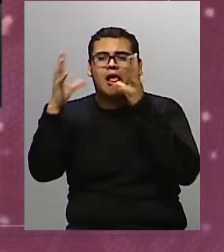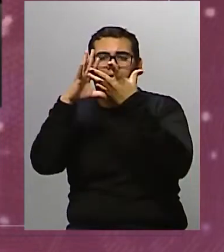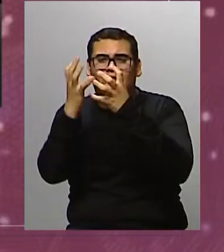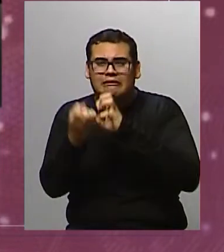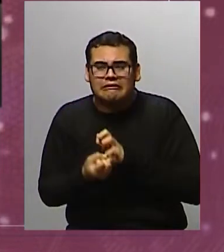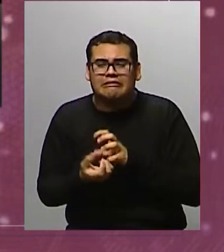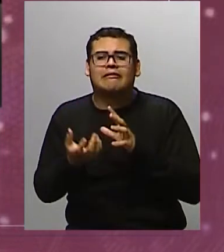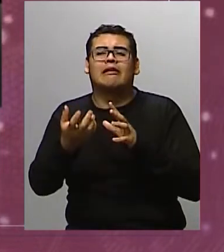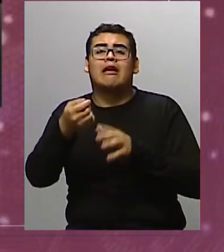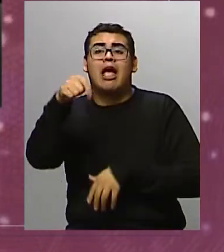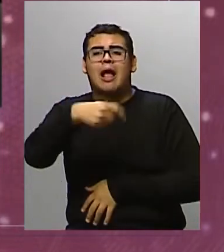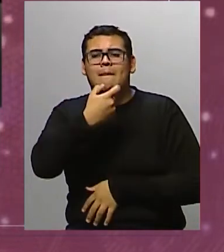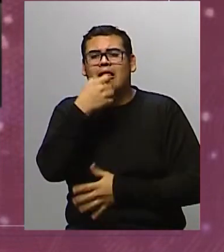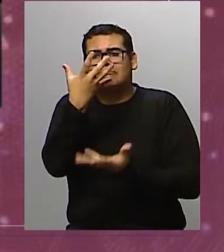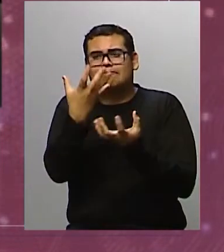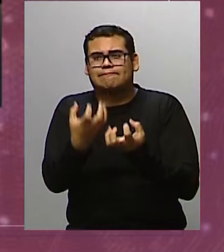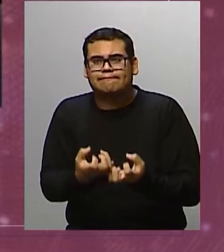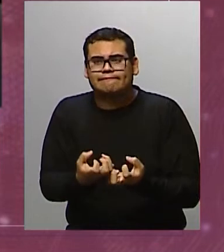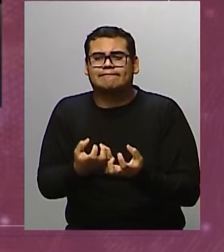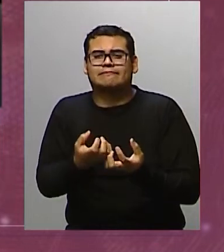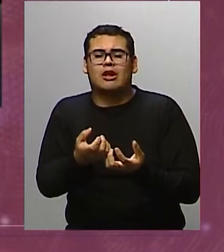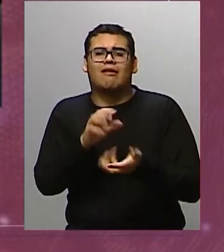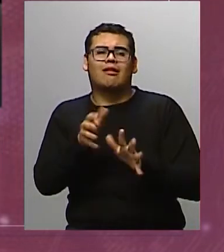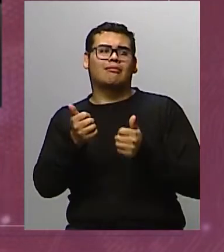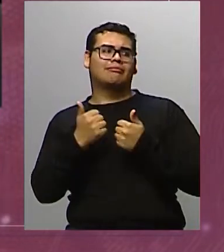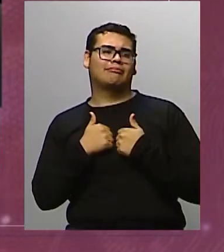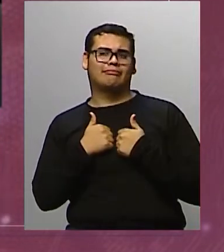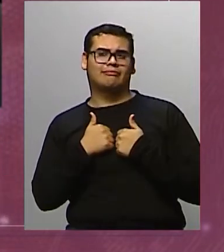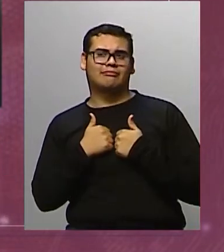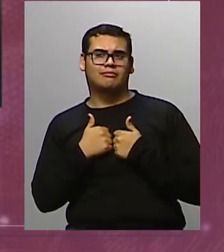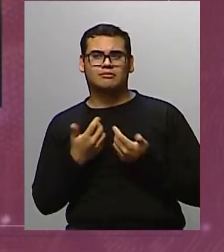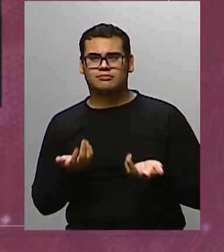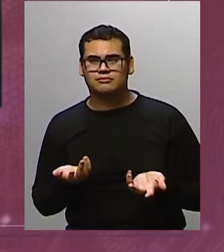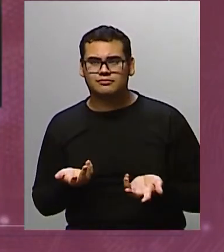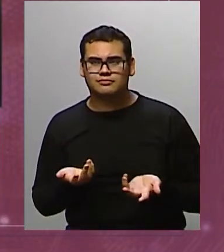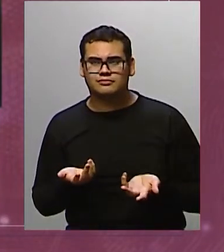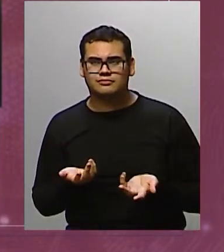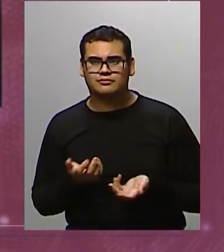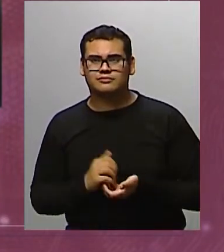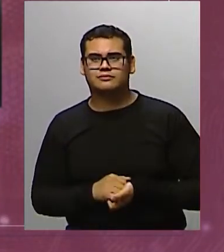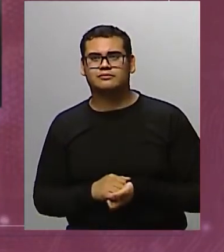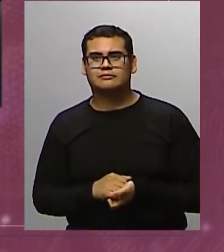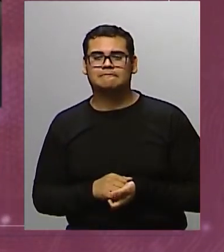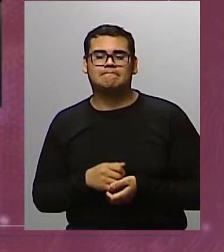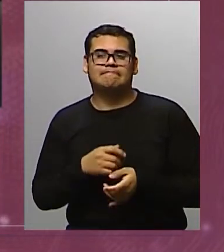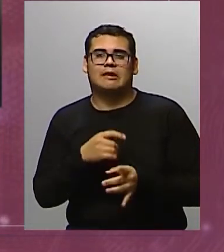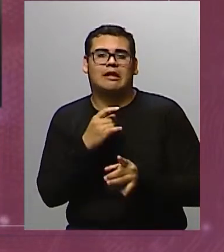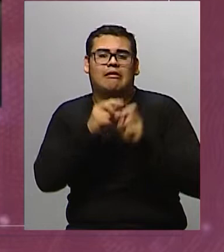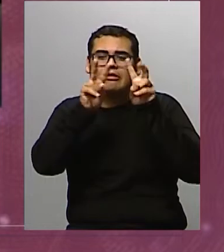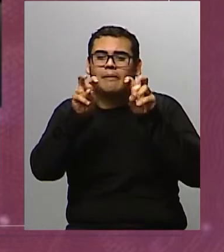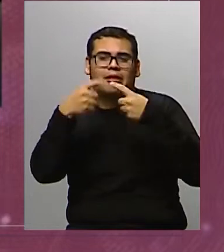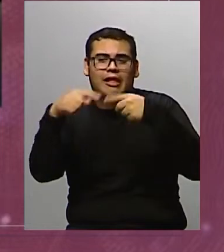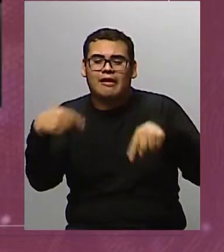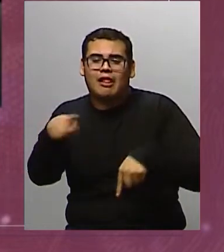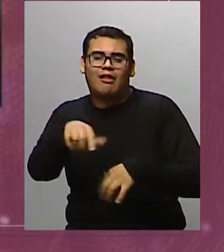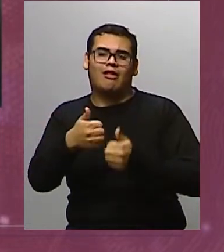como, a uno le da la sensación de que estamos relajados frente a ese tema. Bueno, estamos relajados entre todos los temas. La laguna del Viborón me parece